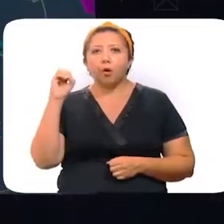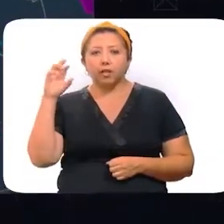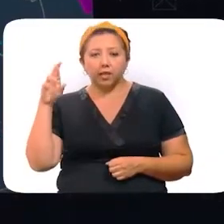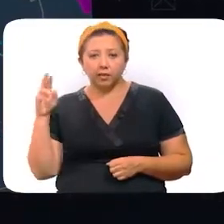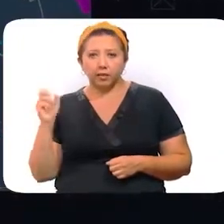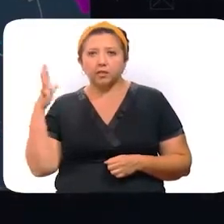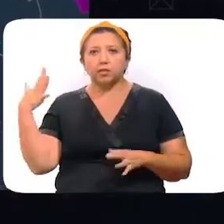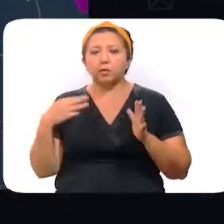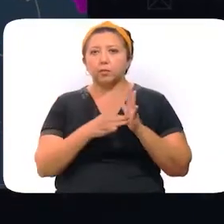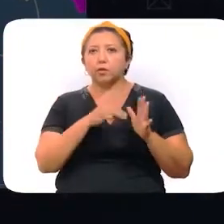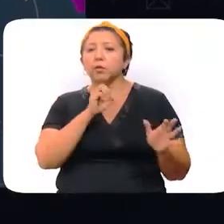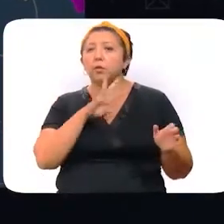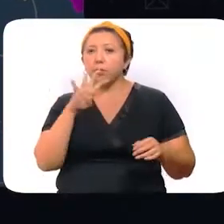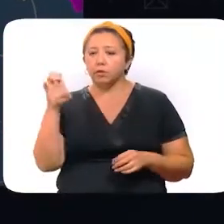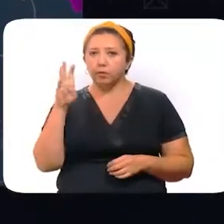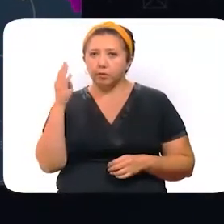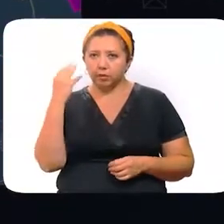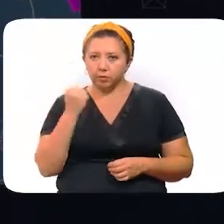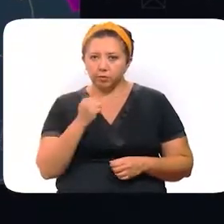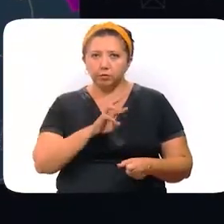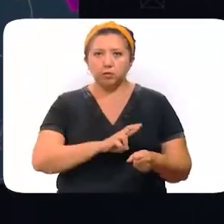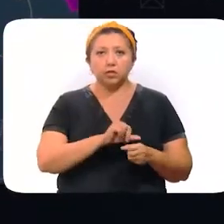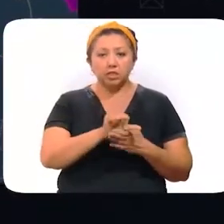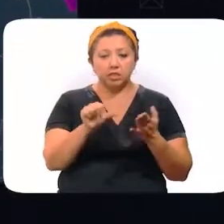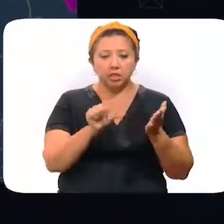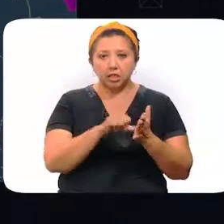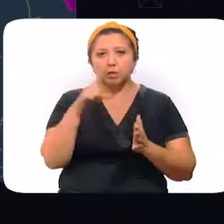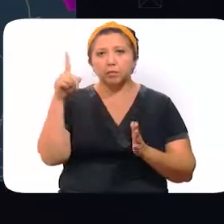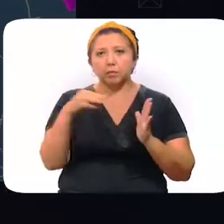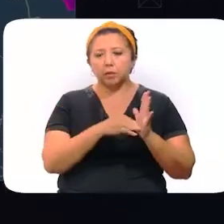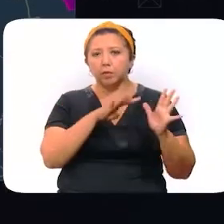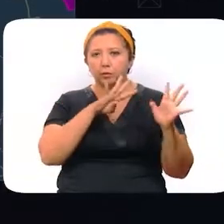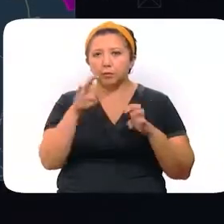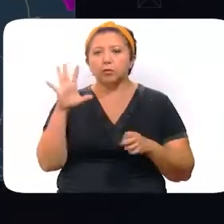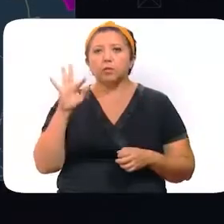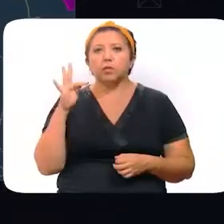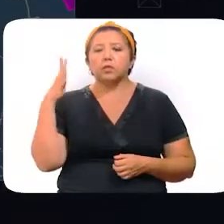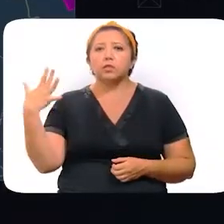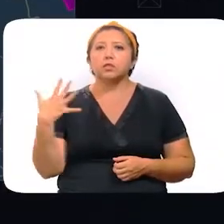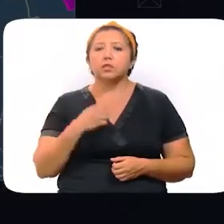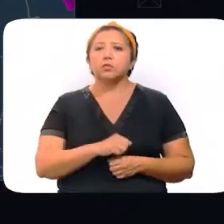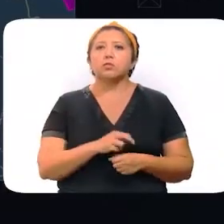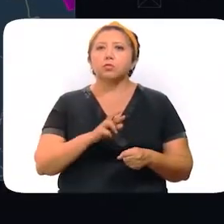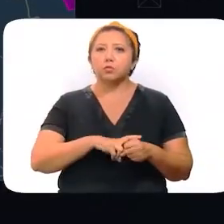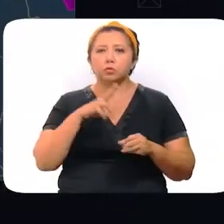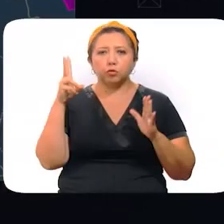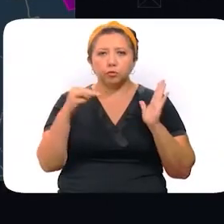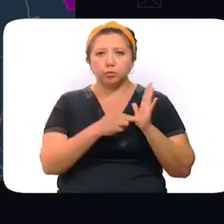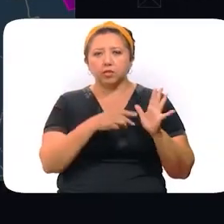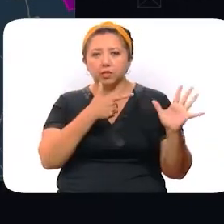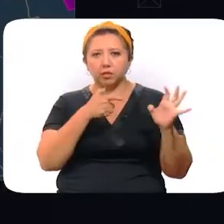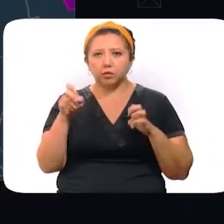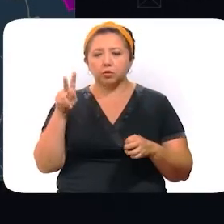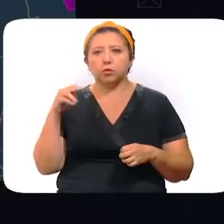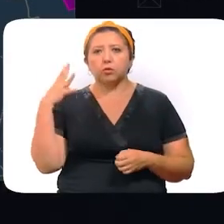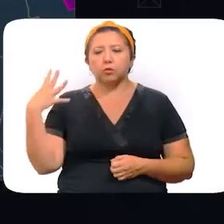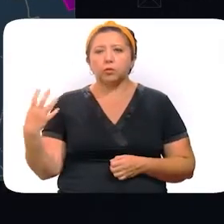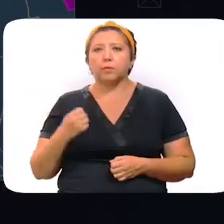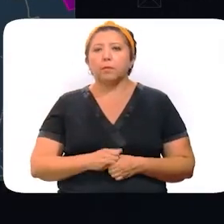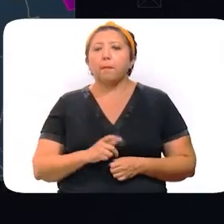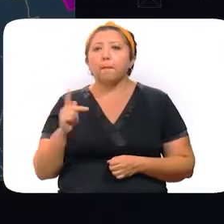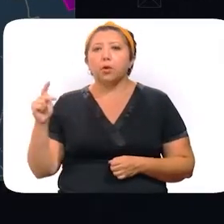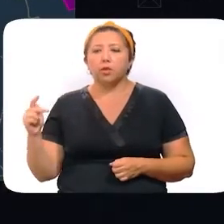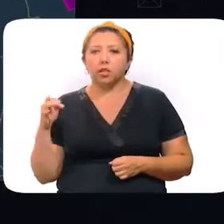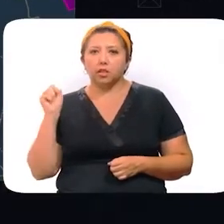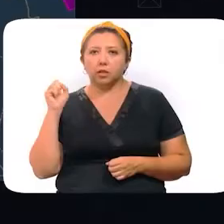oriente 5.499, en la zona centro 1.945, en la zona sur 2.784, en la